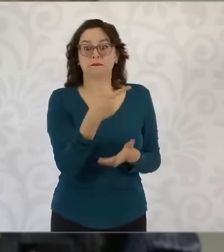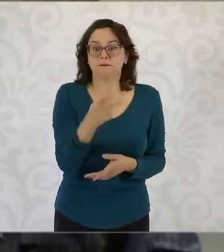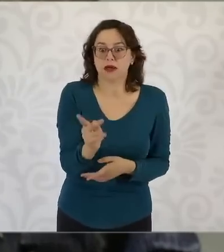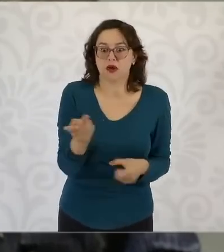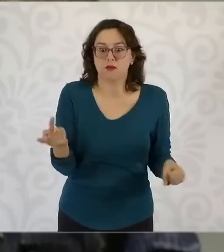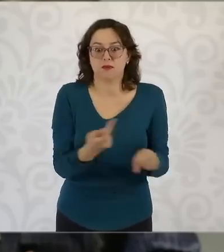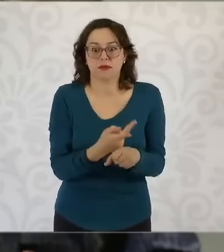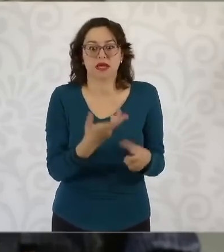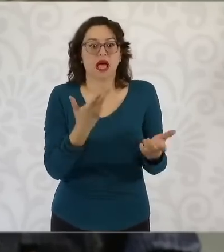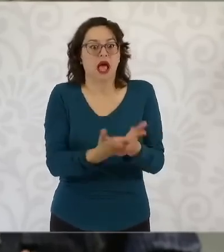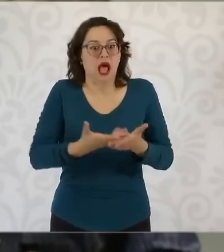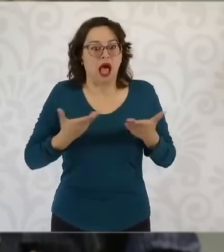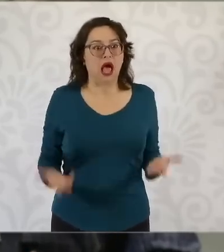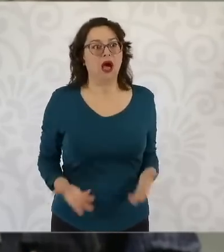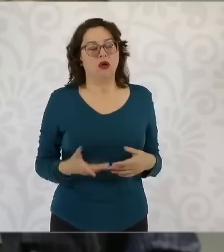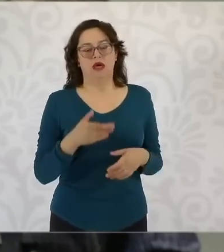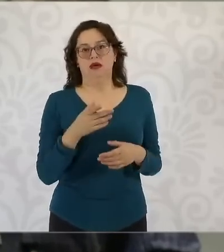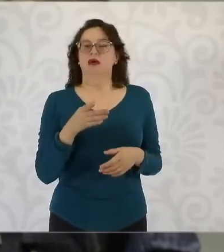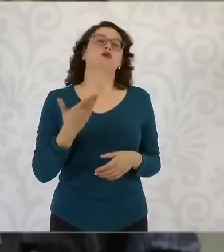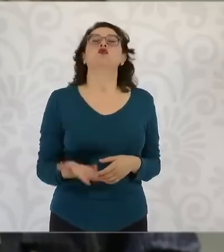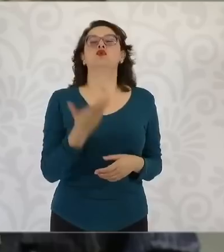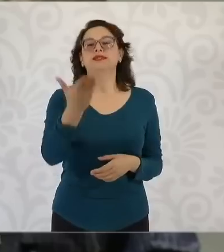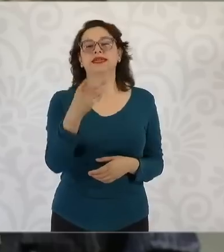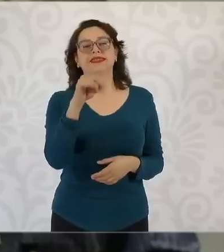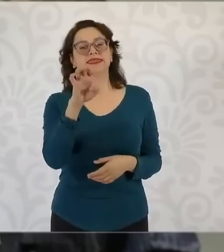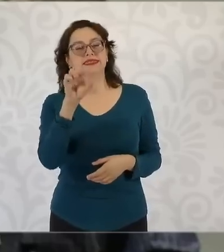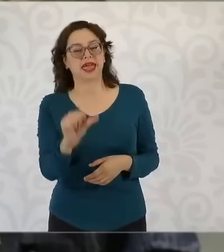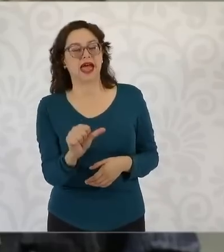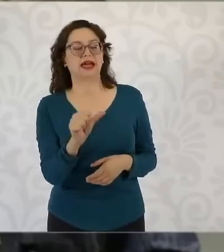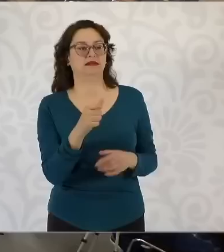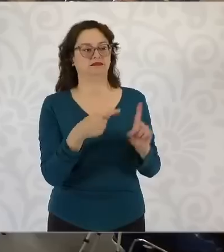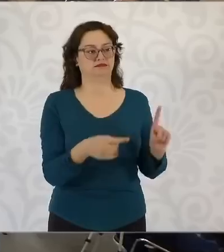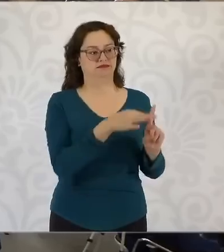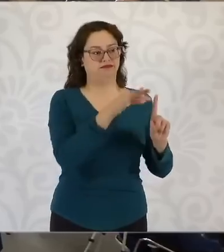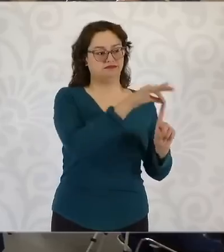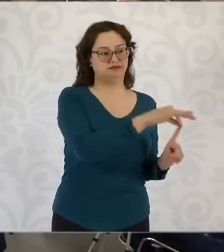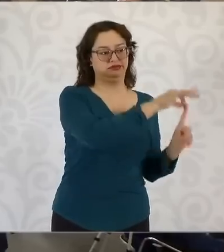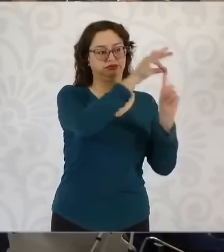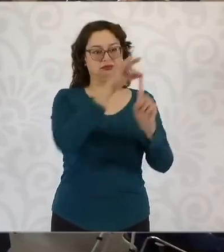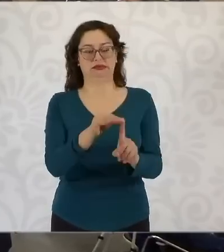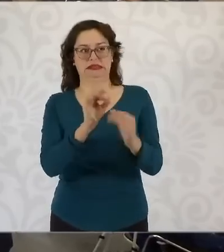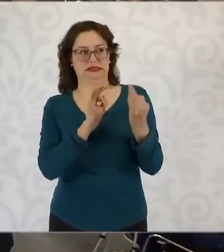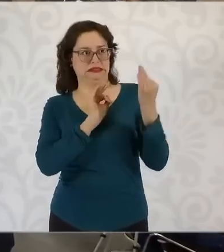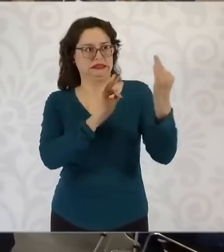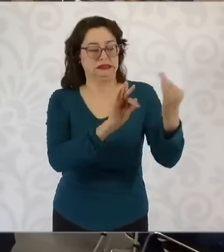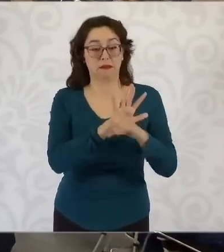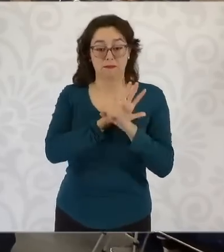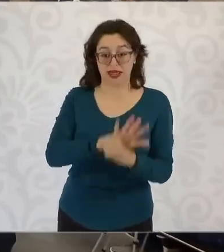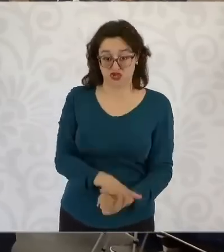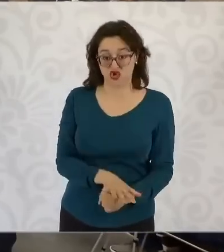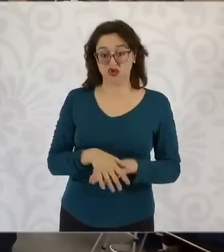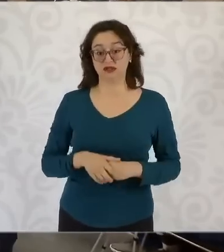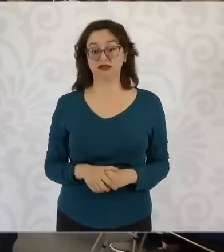y sobre todo con perfiles como este, es donde se está ejerciendo presión hacia el gobierno de México? Pues en